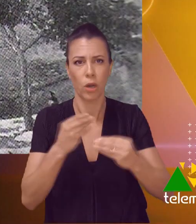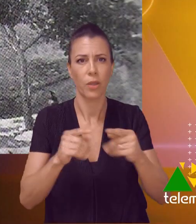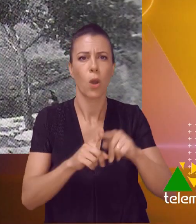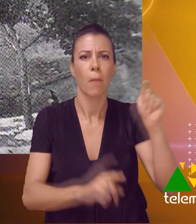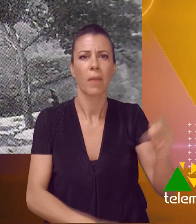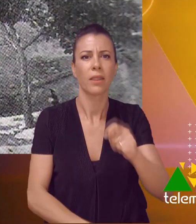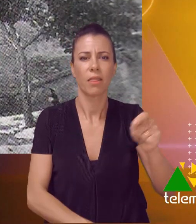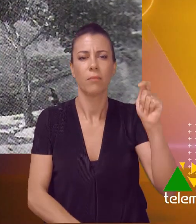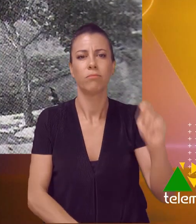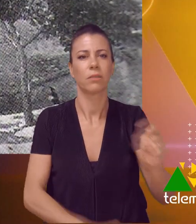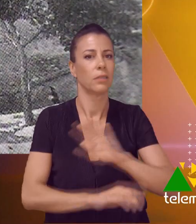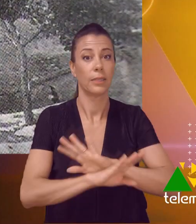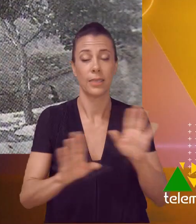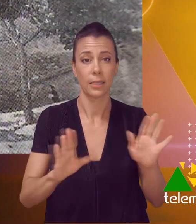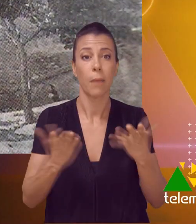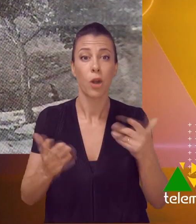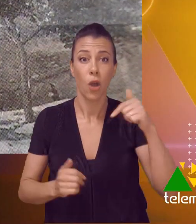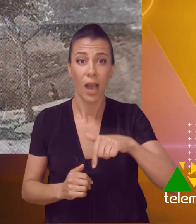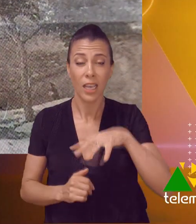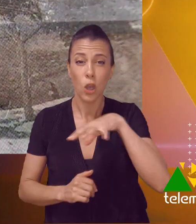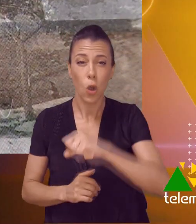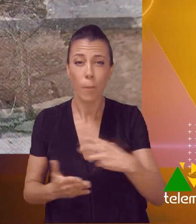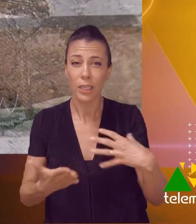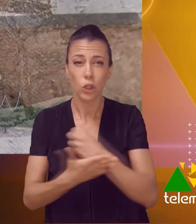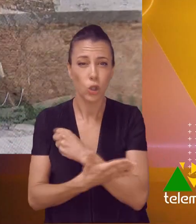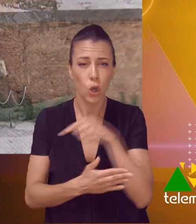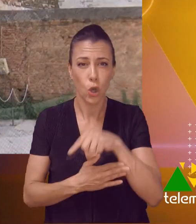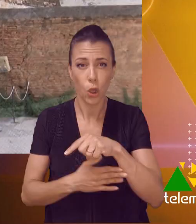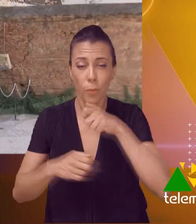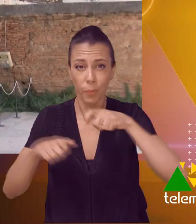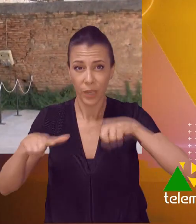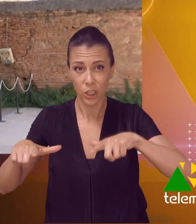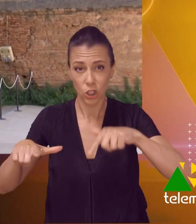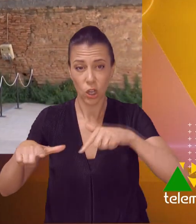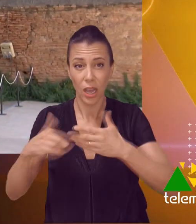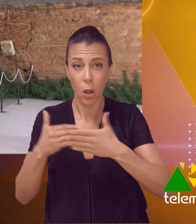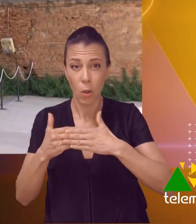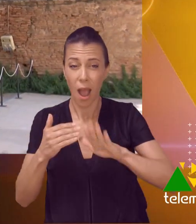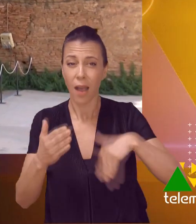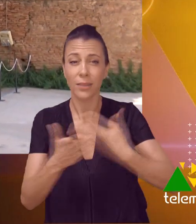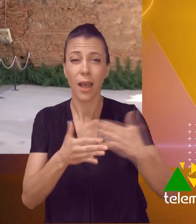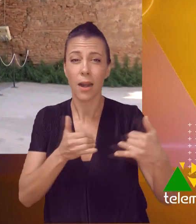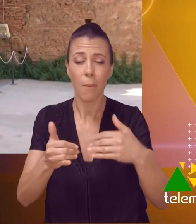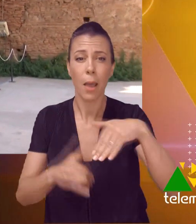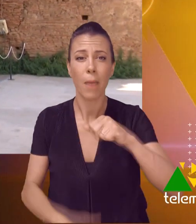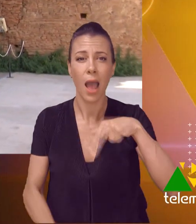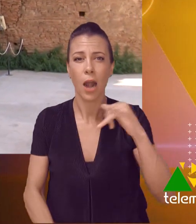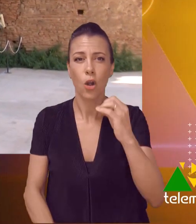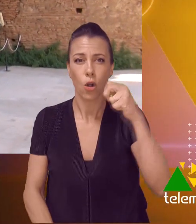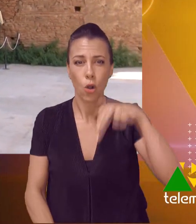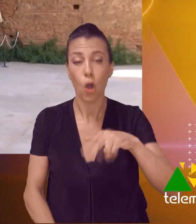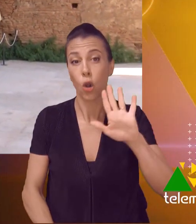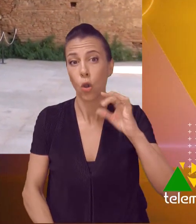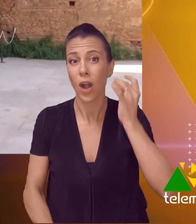y ya está. Y aquí la iglesia compra todo este solar que va desde la puerta hasta la Rambla del Manjón con la intención